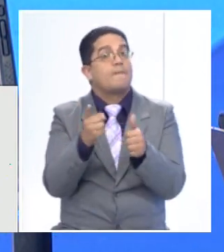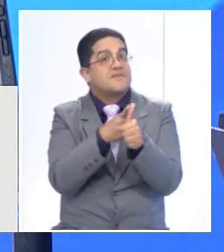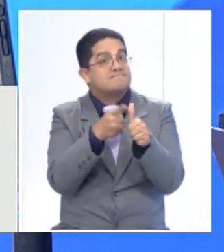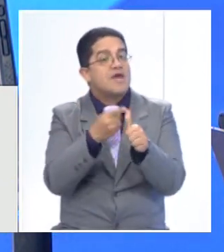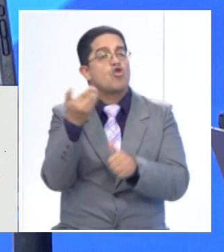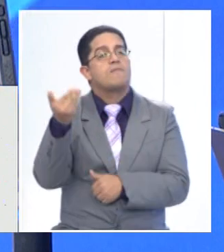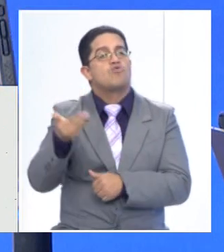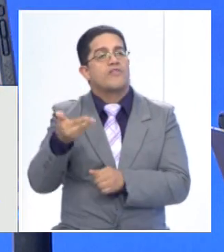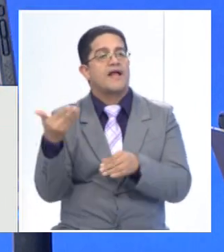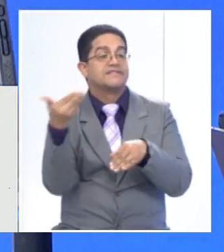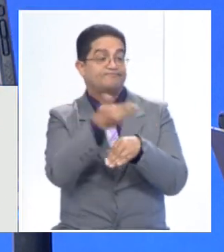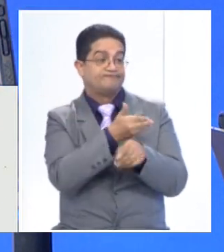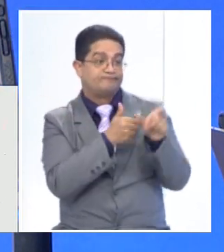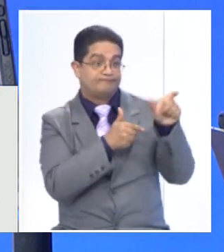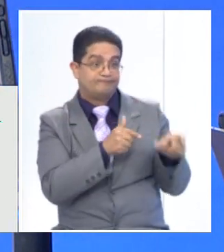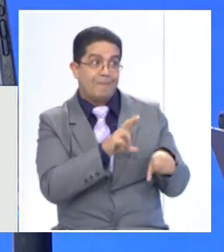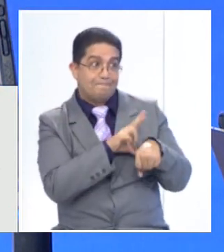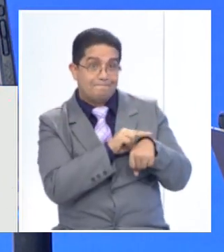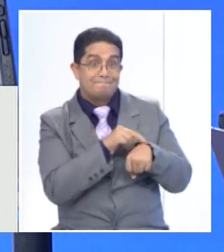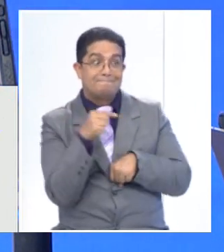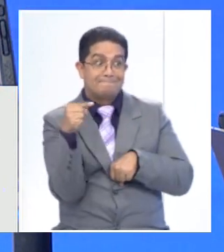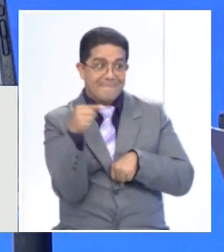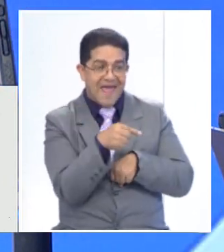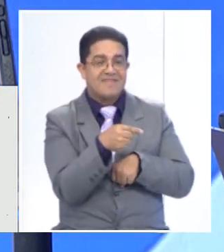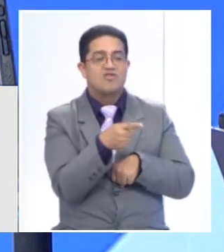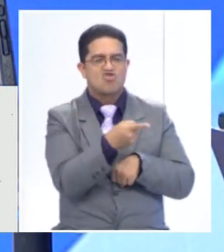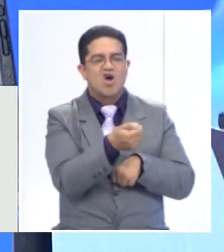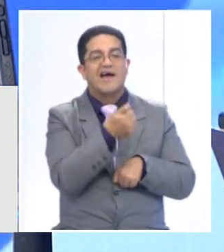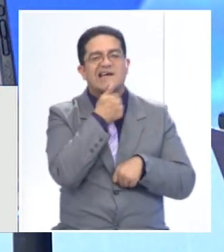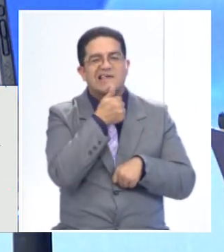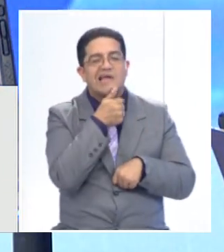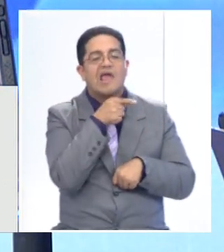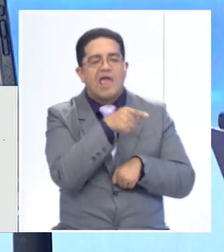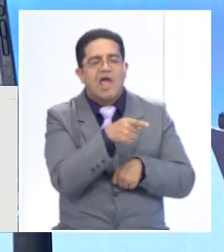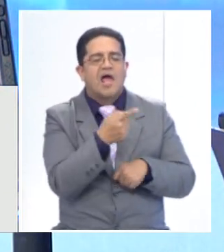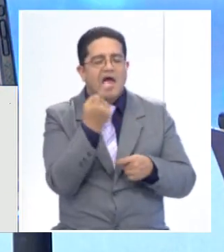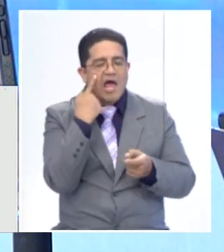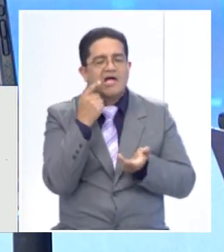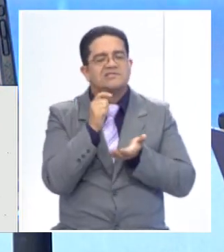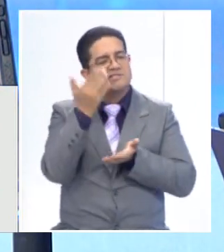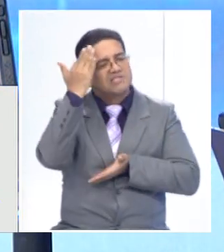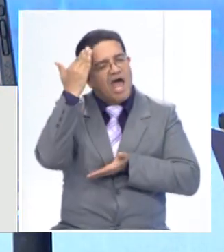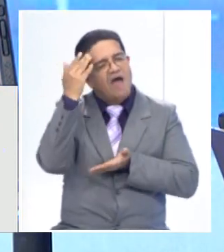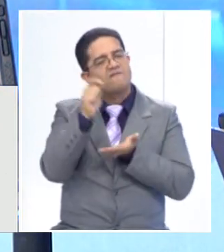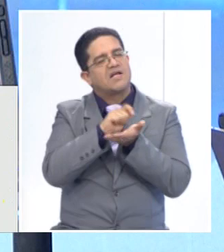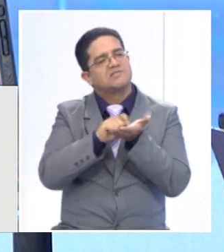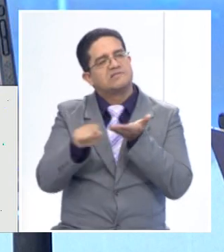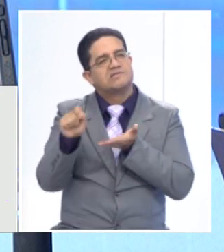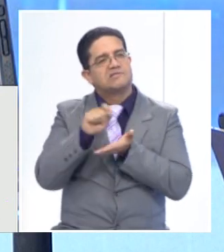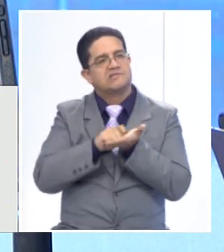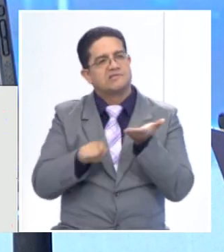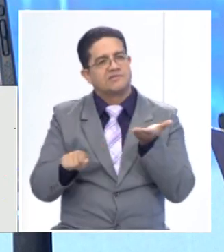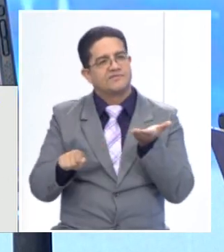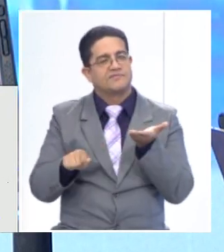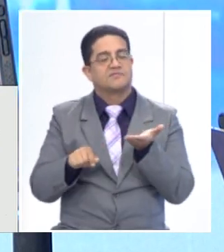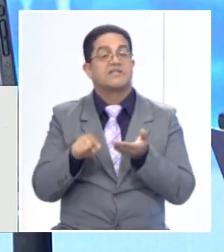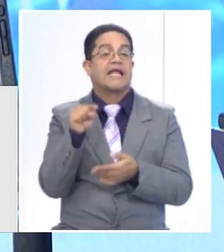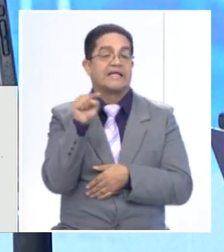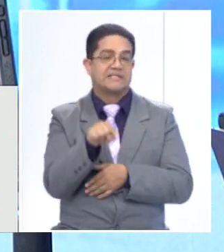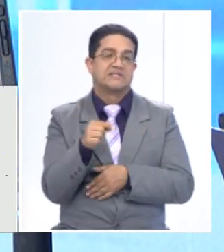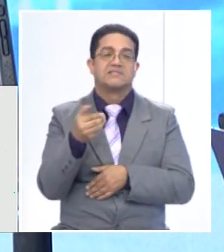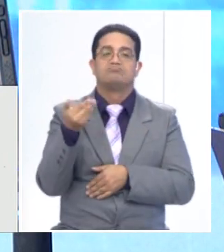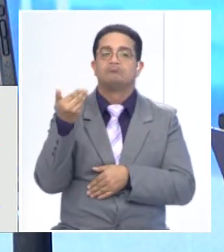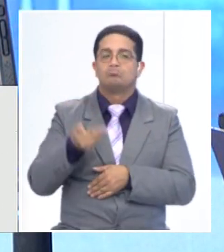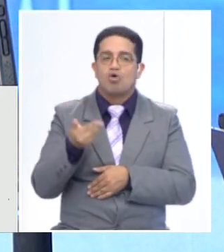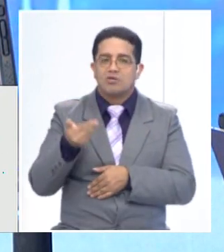médico, porque el médico o el especialista es quien va a indicar el tratamiento antibiótico. Es de vital